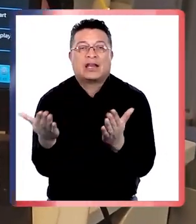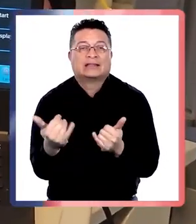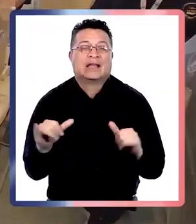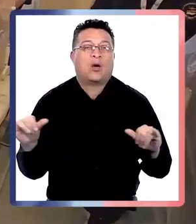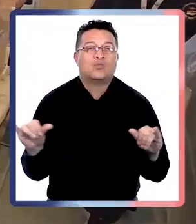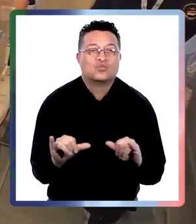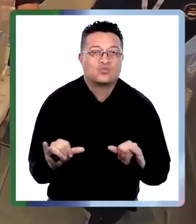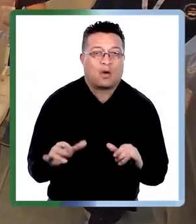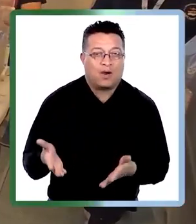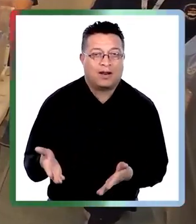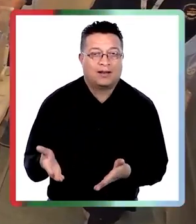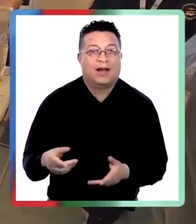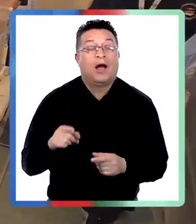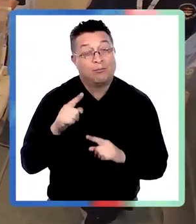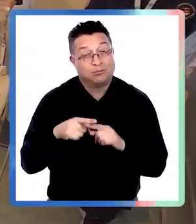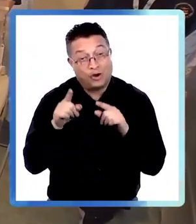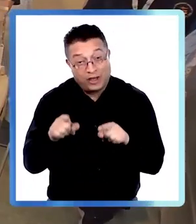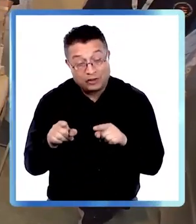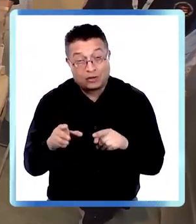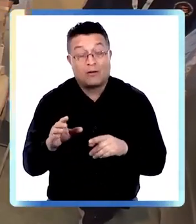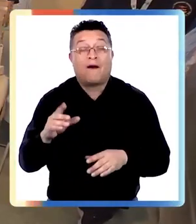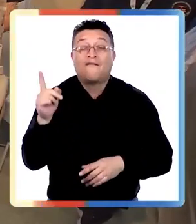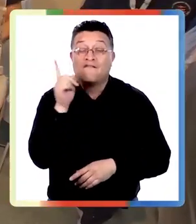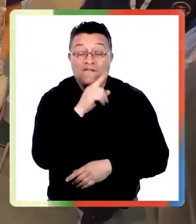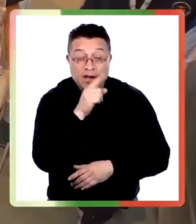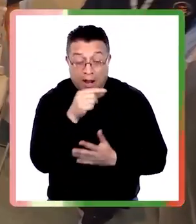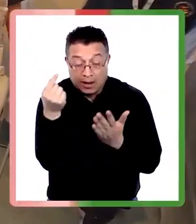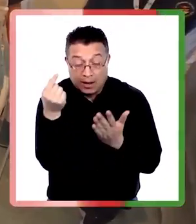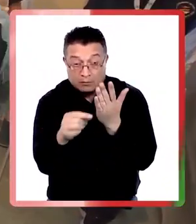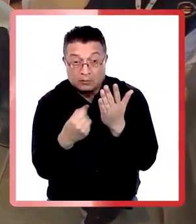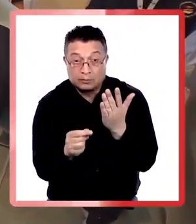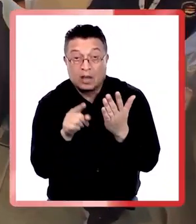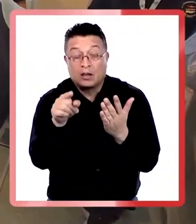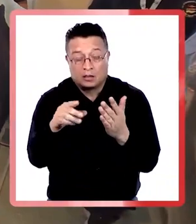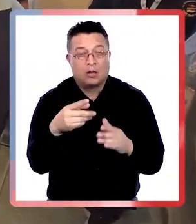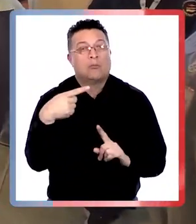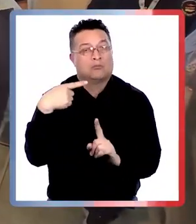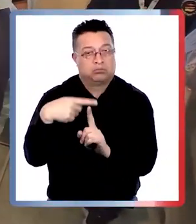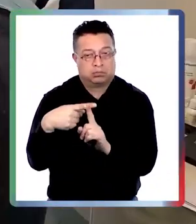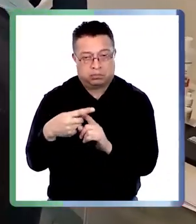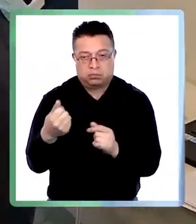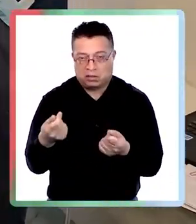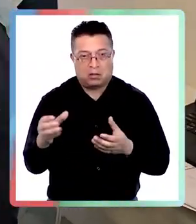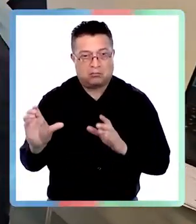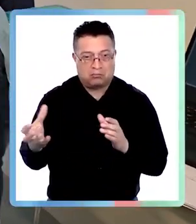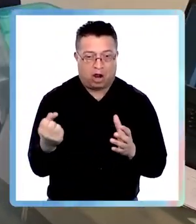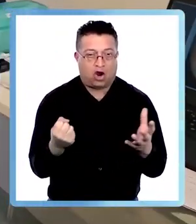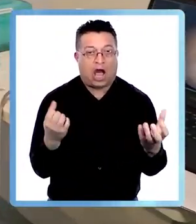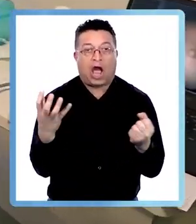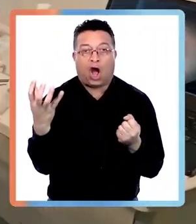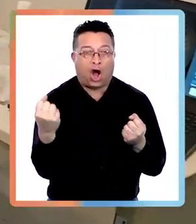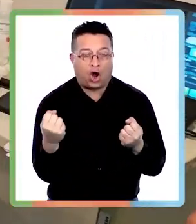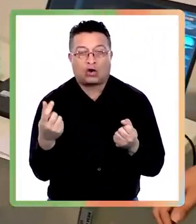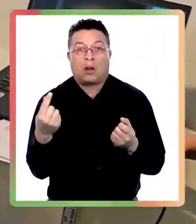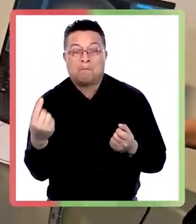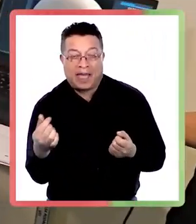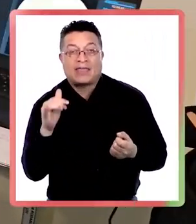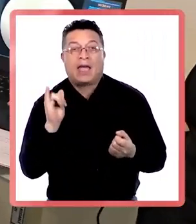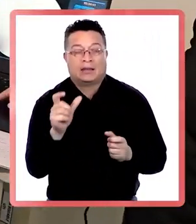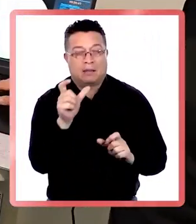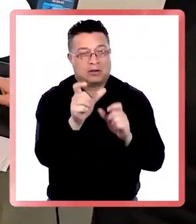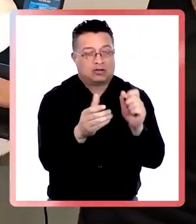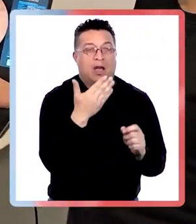que requiera el bebé y, por lo tanto, el pronóstico final, aparte de la optimización de los recursos de